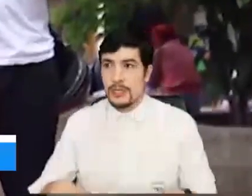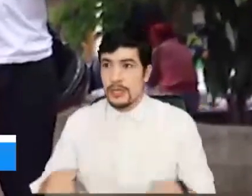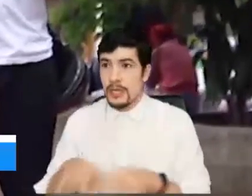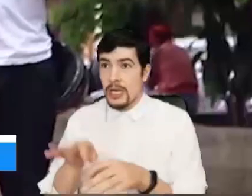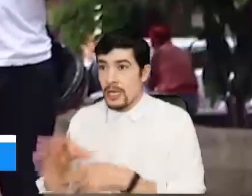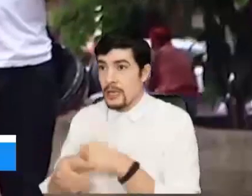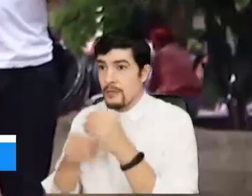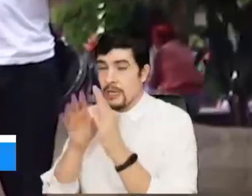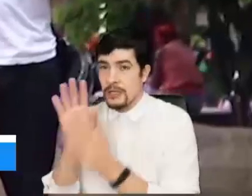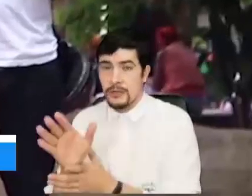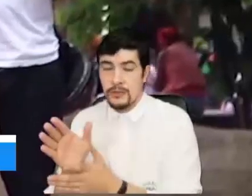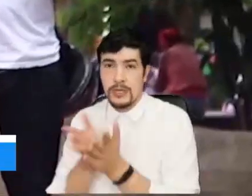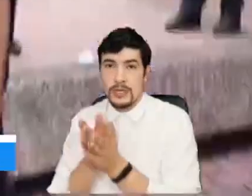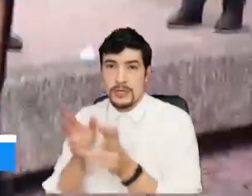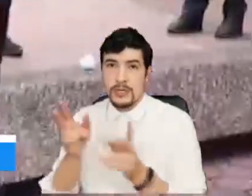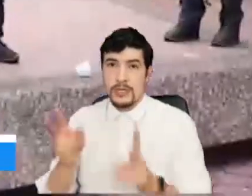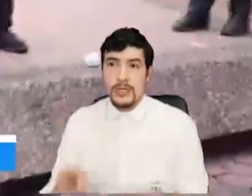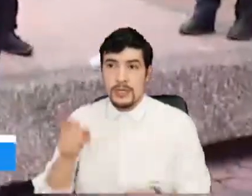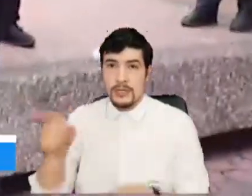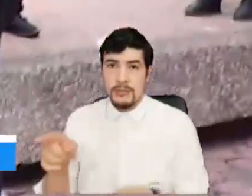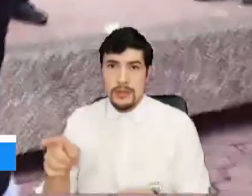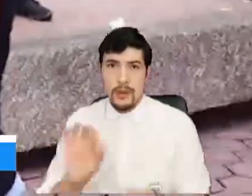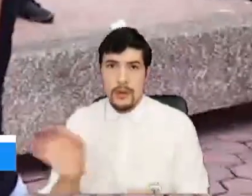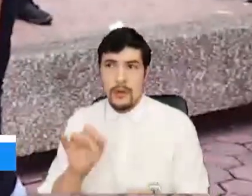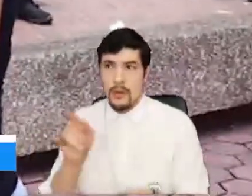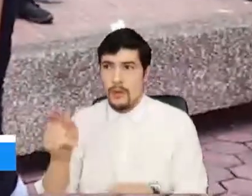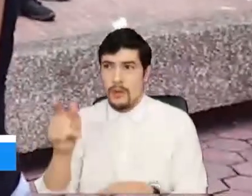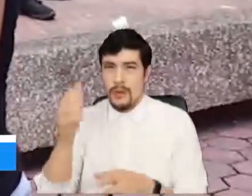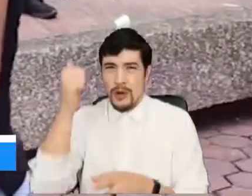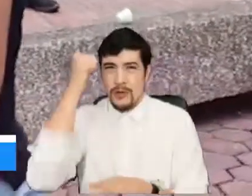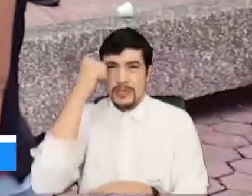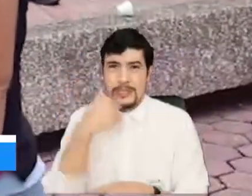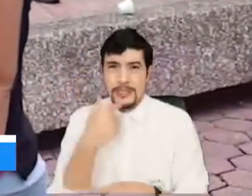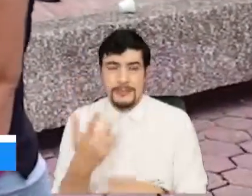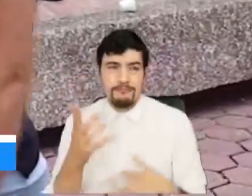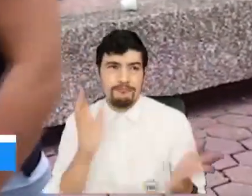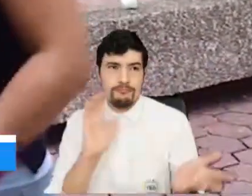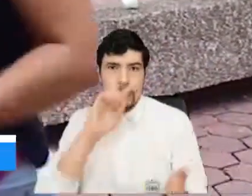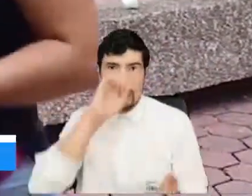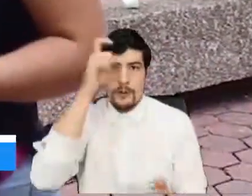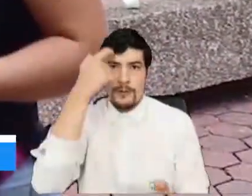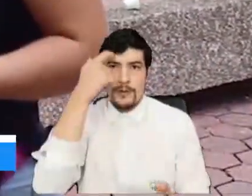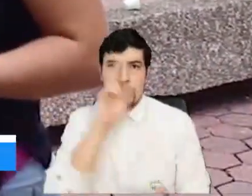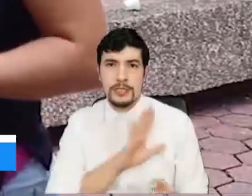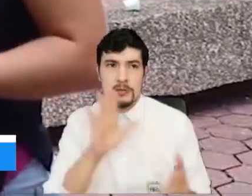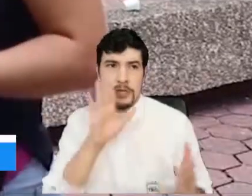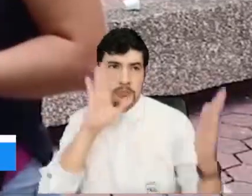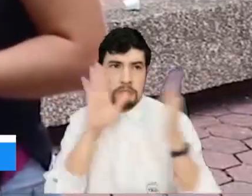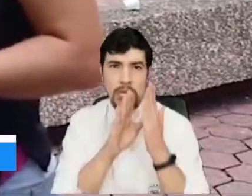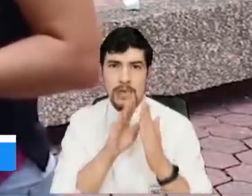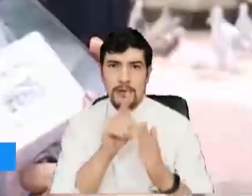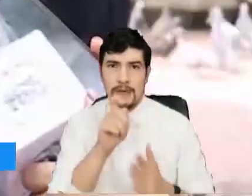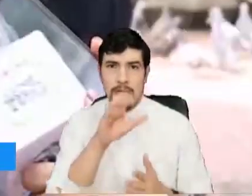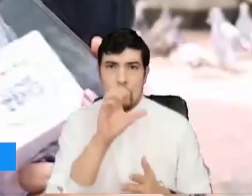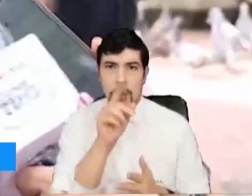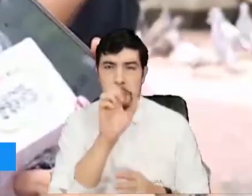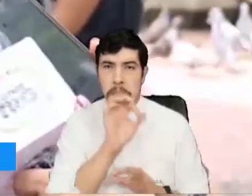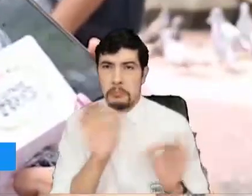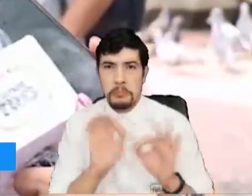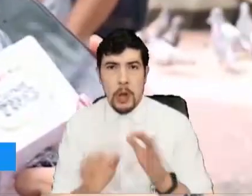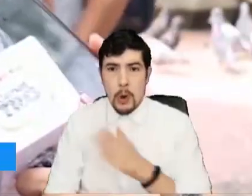del gobierno nacional es de no dialogar con FECODE, menos de retomar el proceso de negociación. Y no conocemos